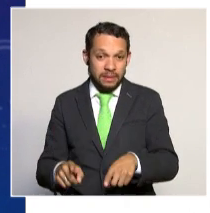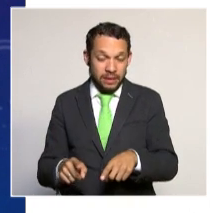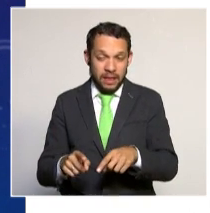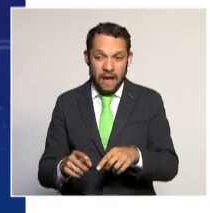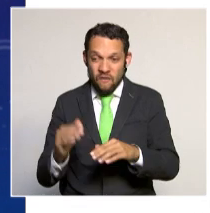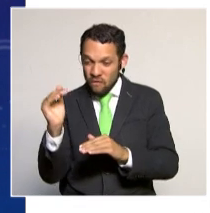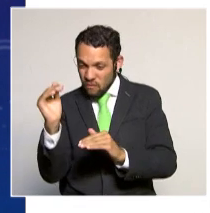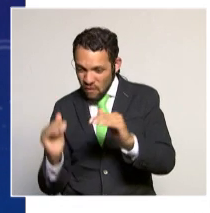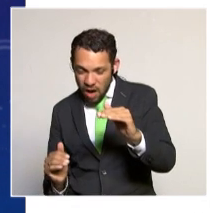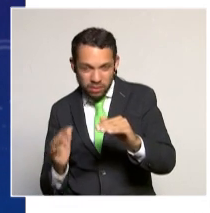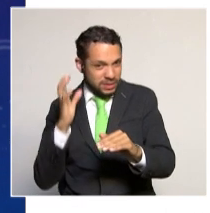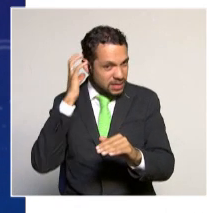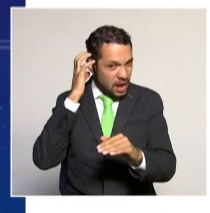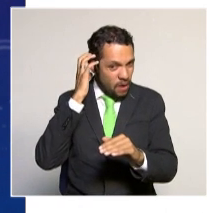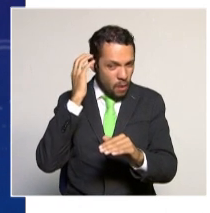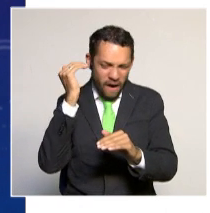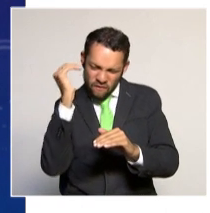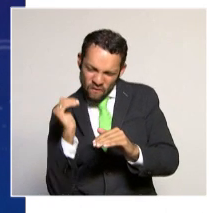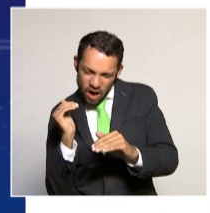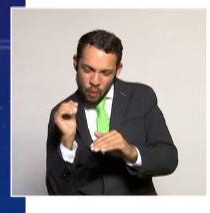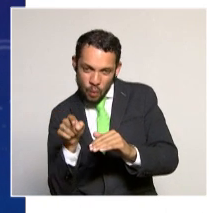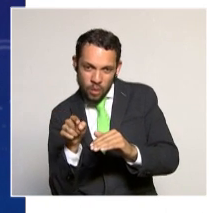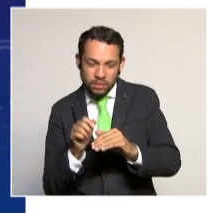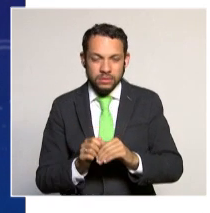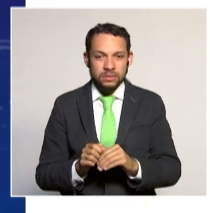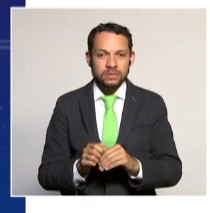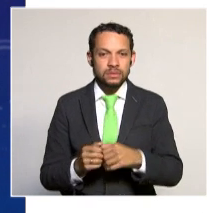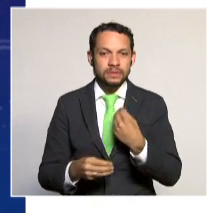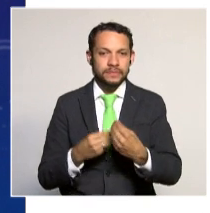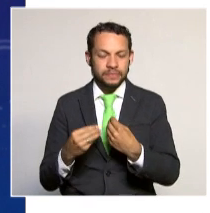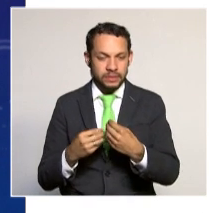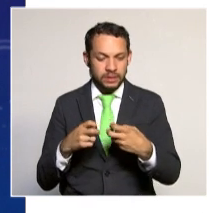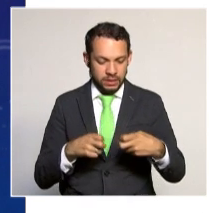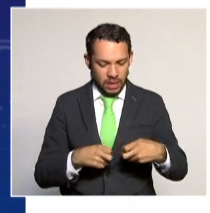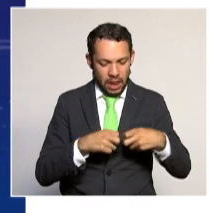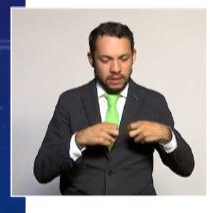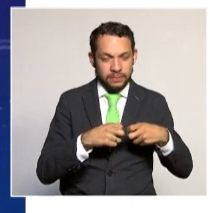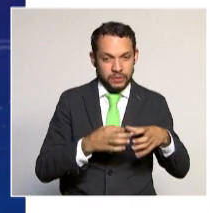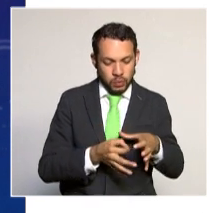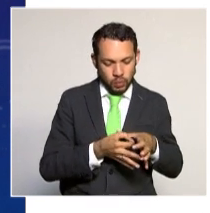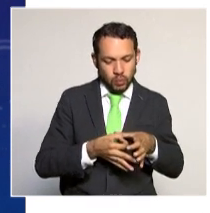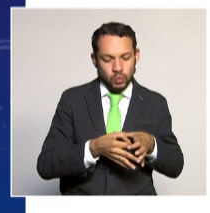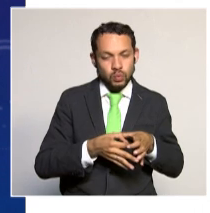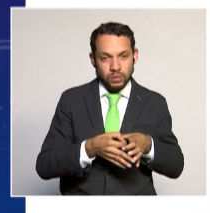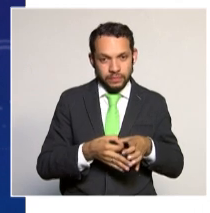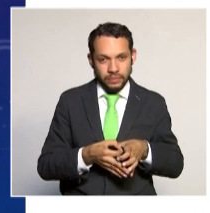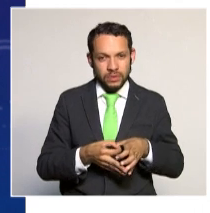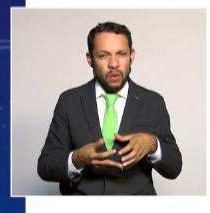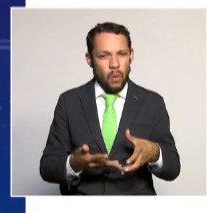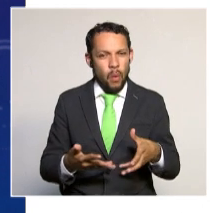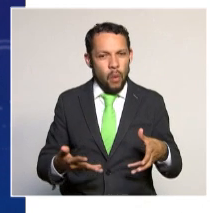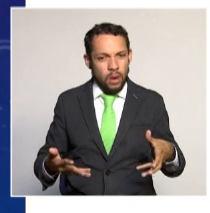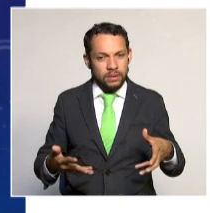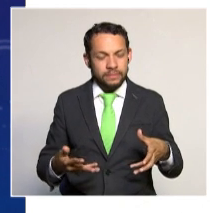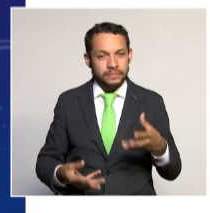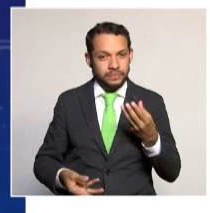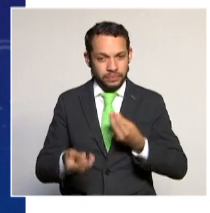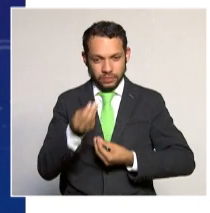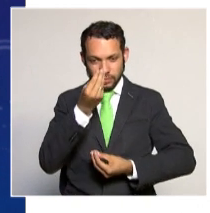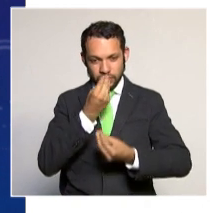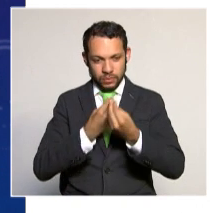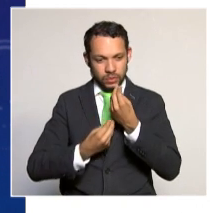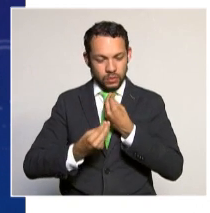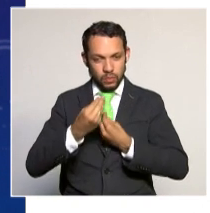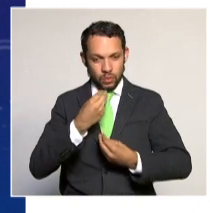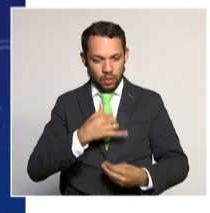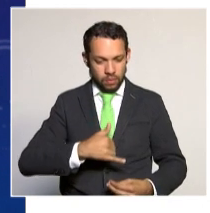ese sector, por aquí, tenemos las neuronas involucradas en lo que es deglución. Cuando uno deglute en